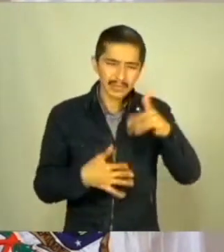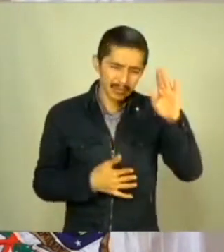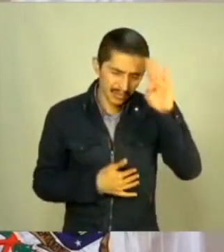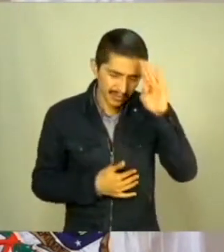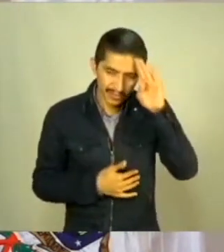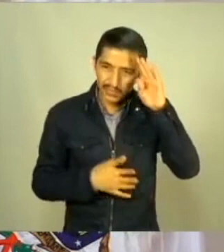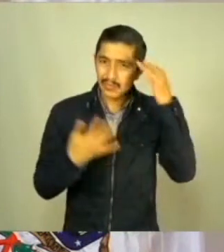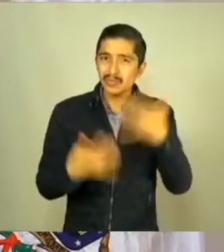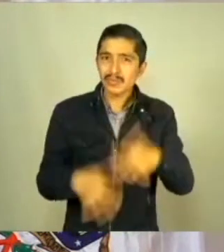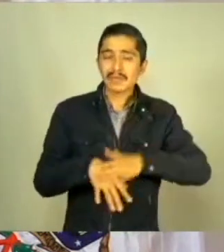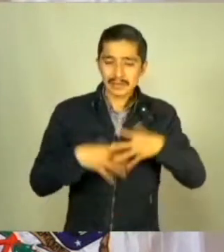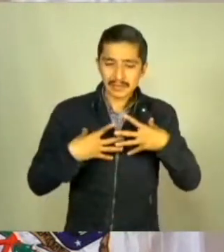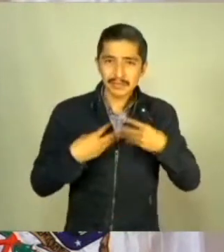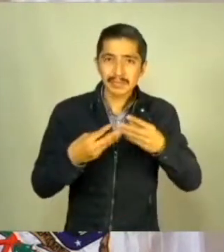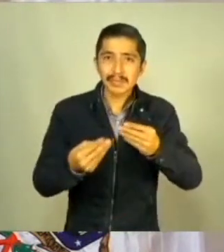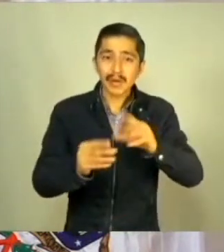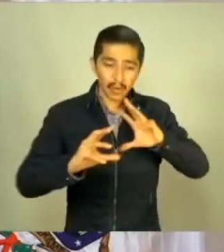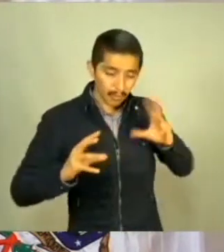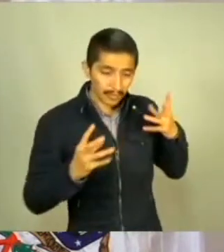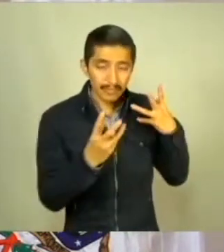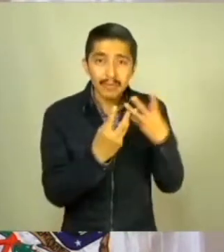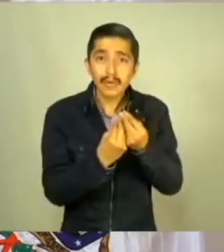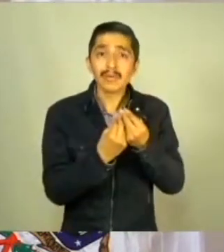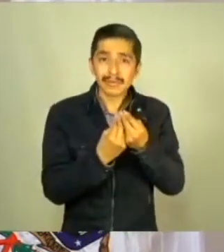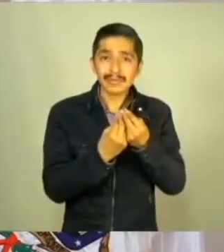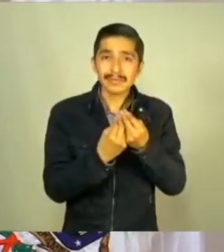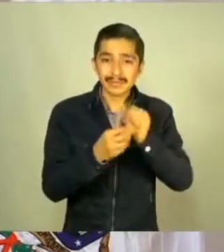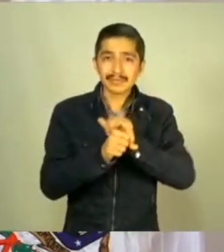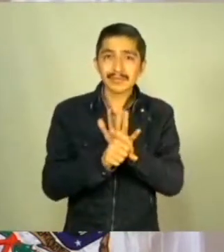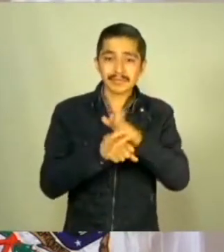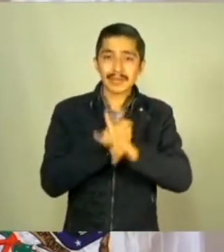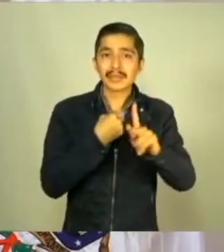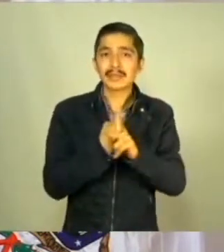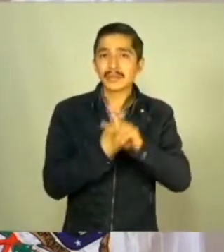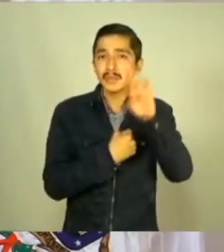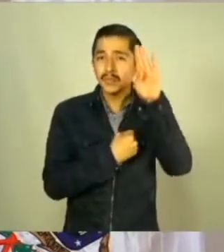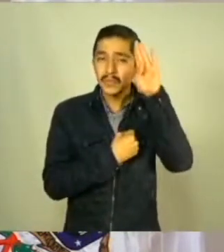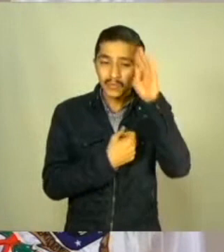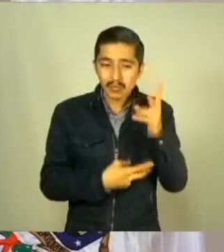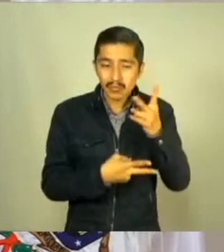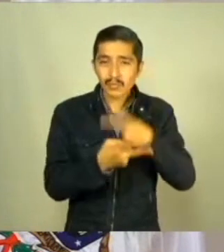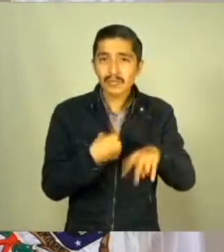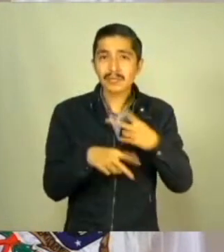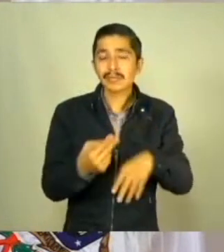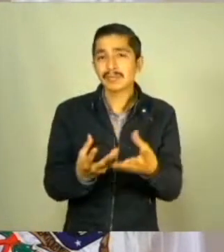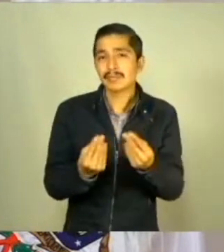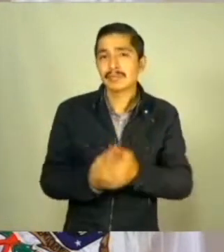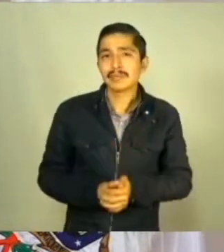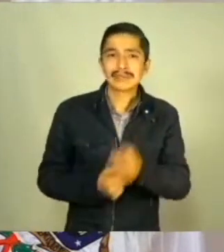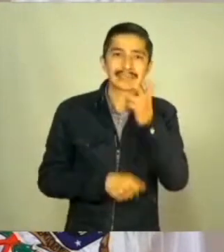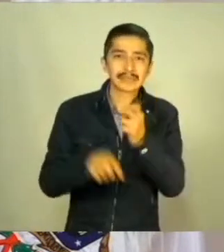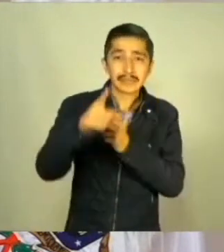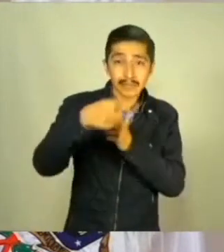contagios en todo lo que va la epidemia en el país hay que tener presente hay que tener en la